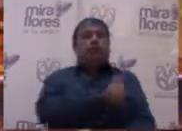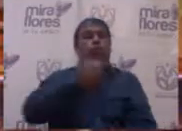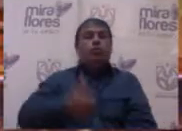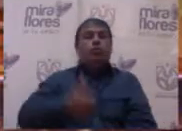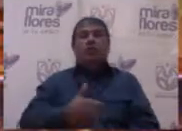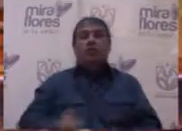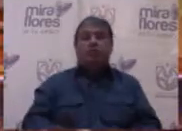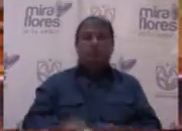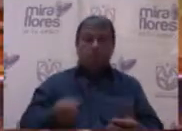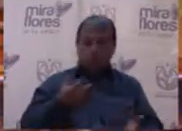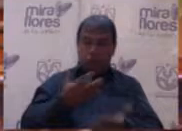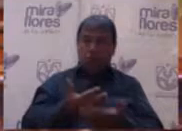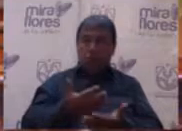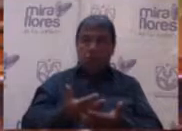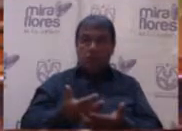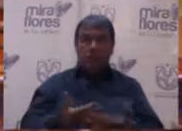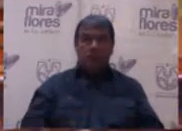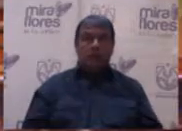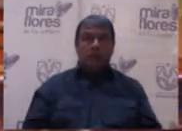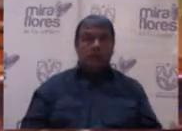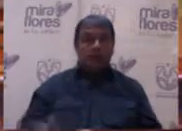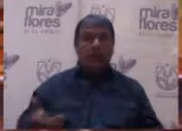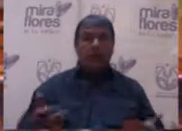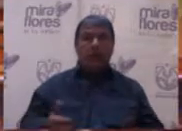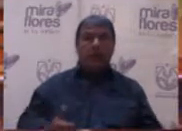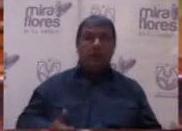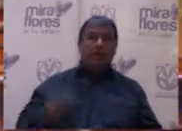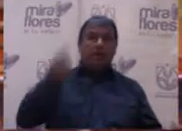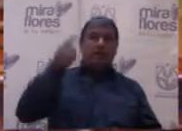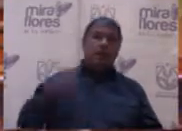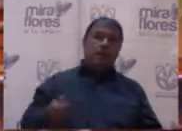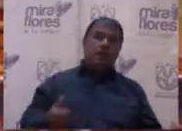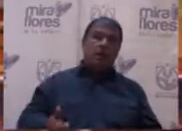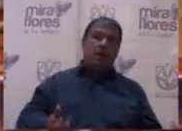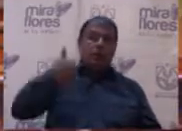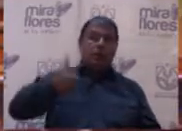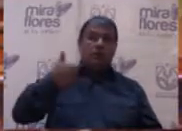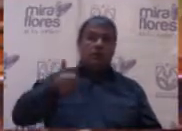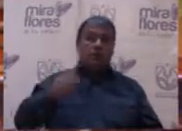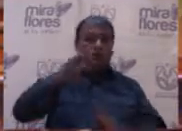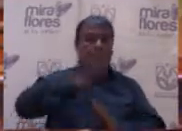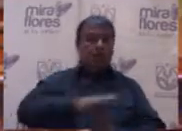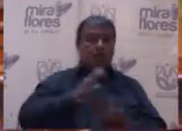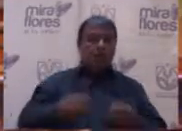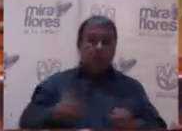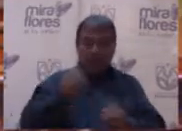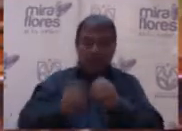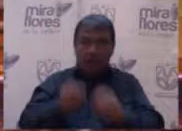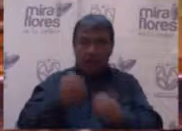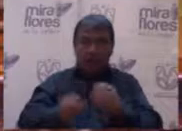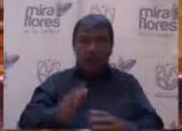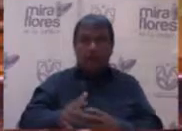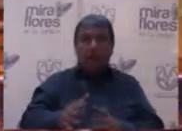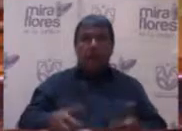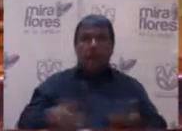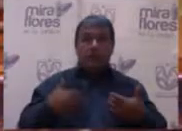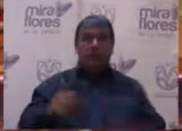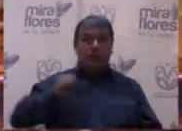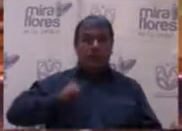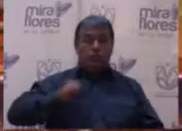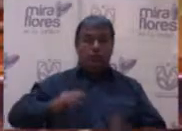bueno. Entonces, para que el principio de autoridad no se vea empañado, tiene que hacerse los correctivos del caso de ser que